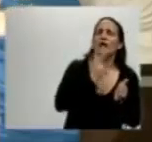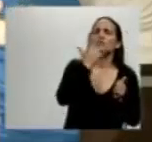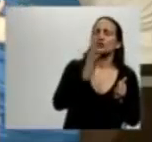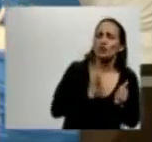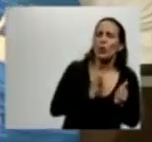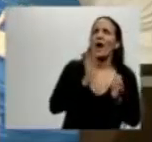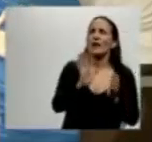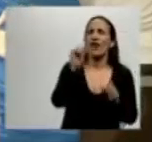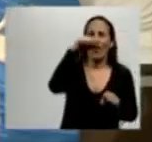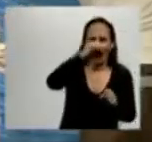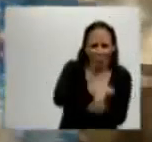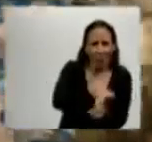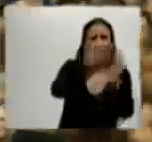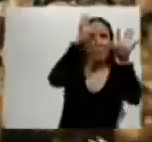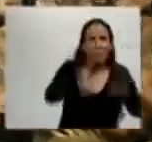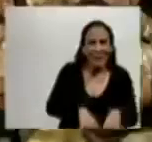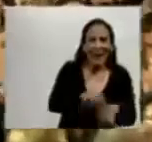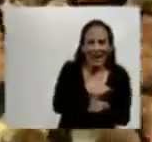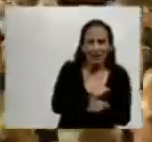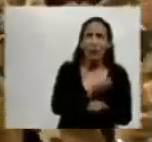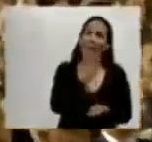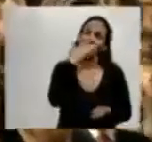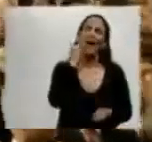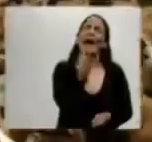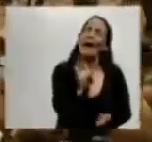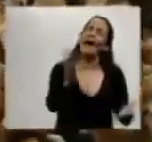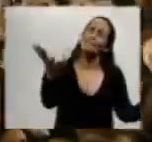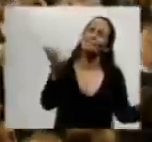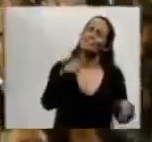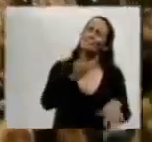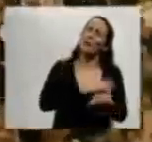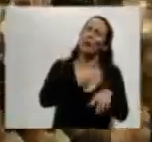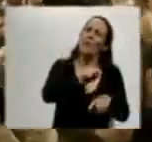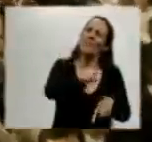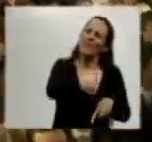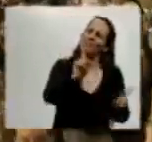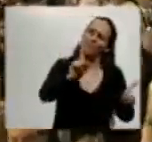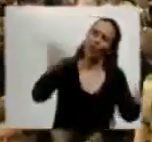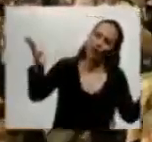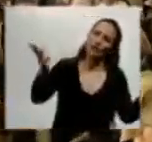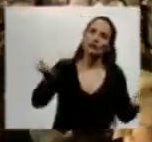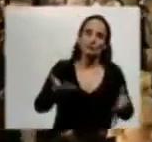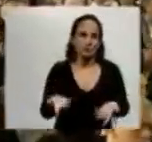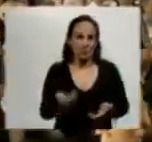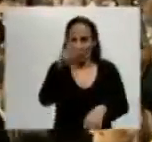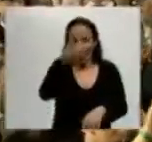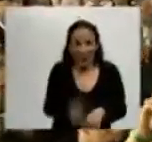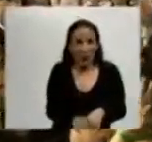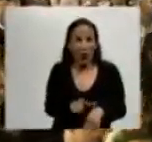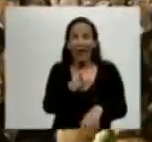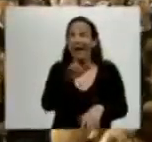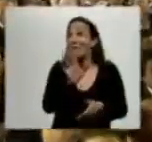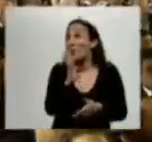en el sistema carcelario para después decirle que es inocente. Porque la verdad que cuando una persona estuvo